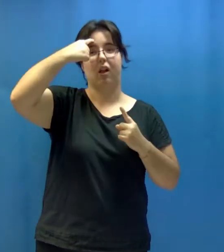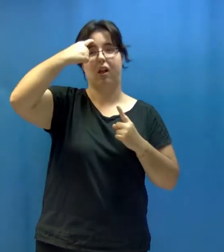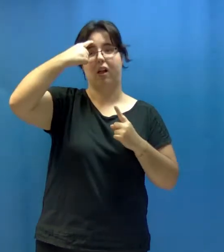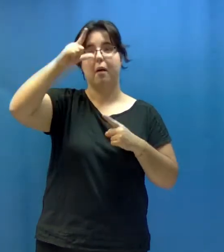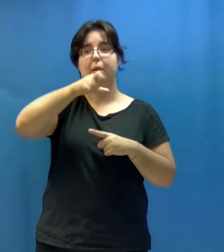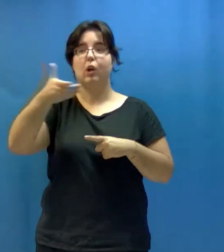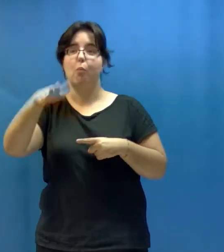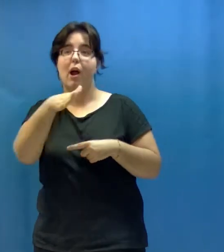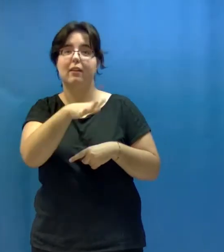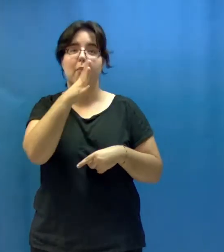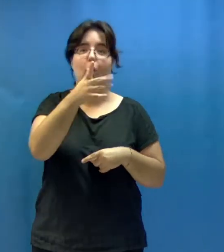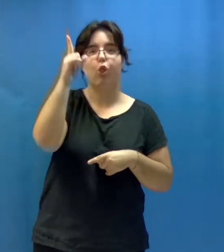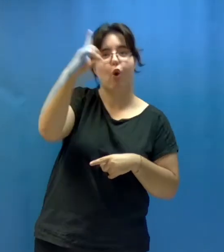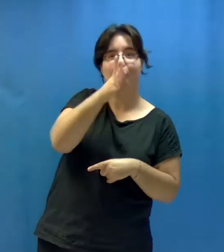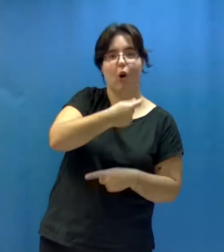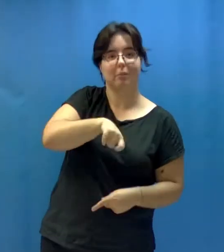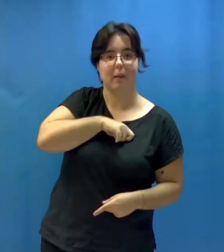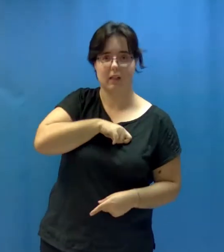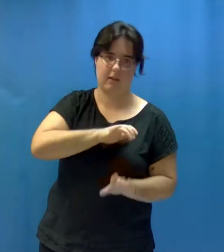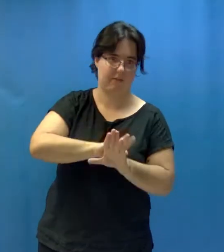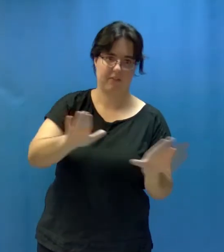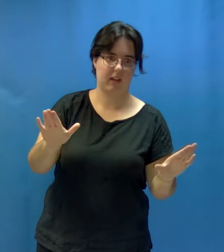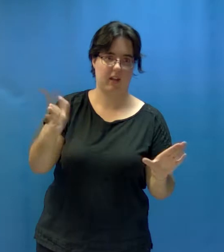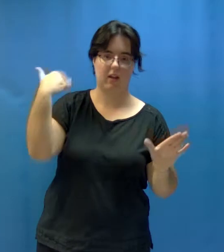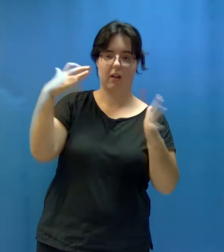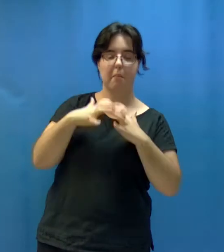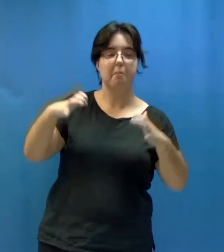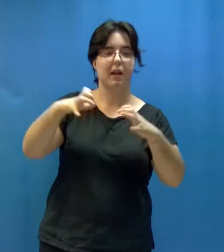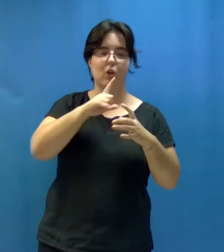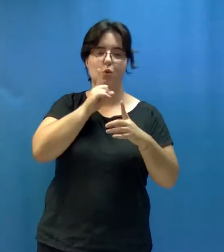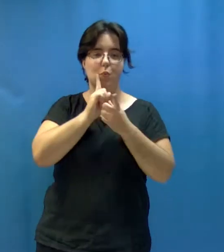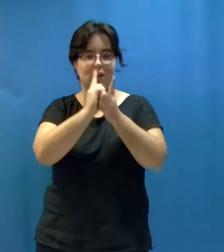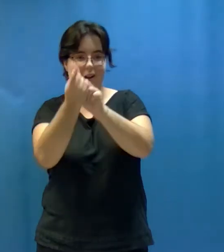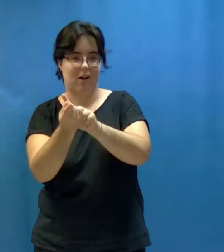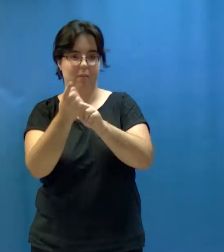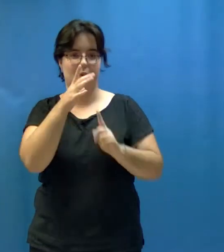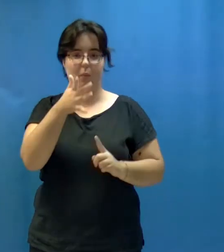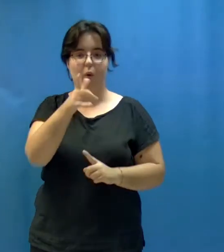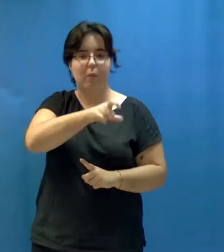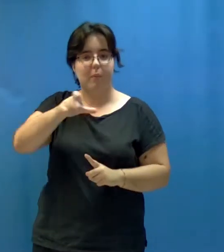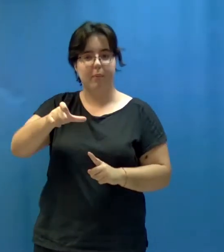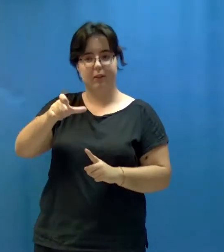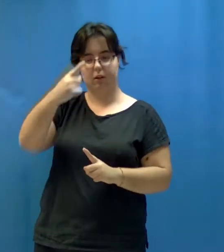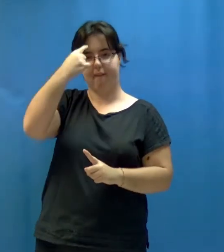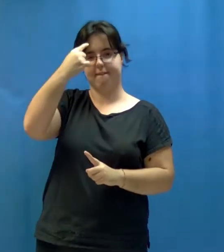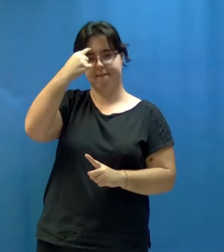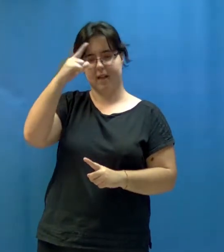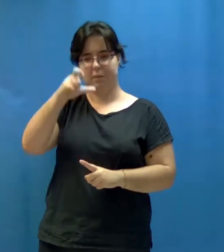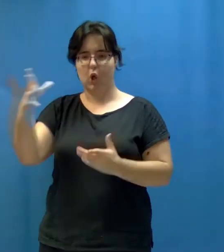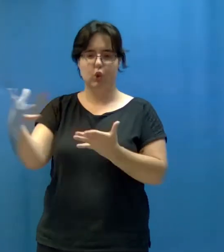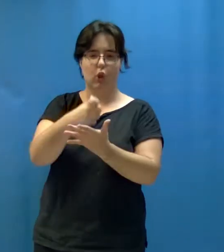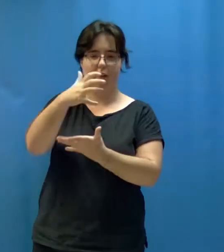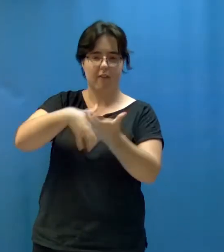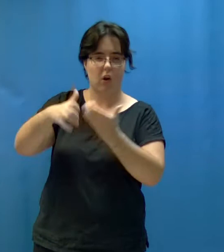España, sino que se rectificó mediante acuerdo plenario para dedicarla a las víctimas de la violencia. Una dedicatoria, a nuestro